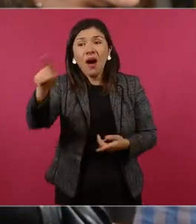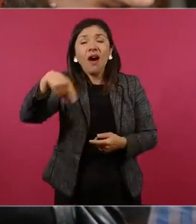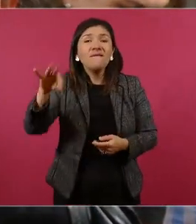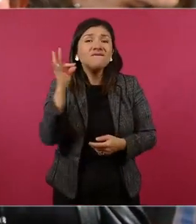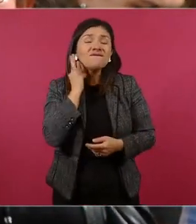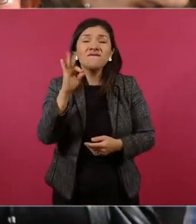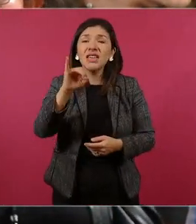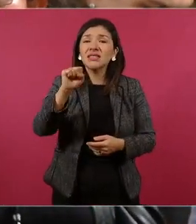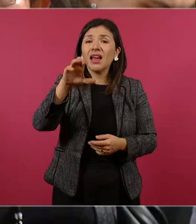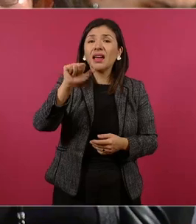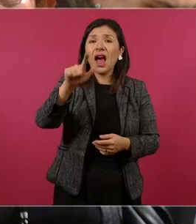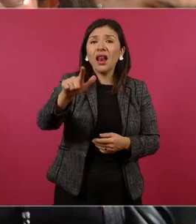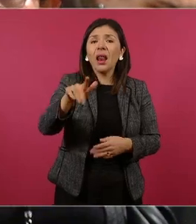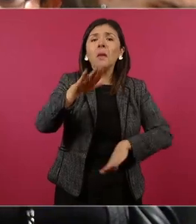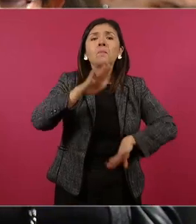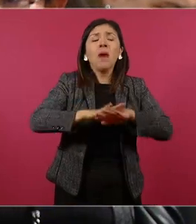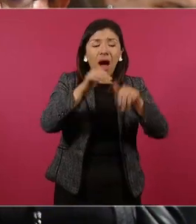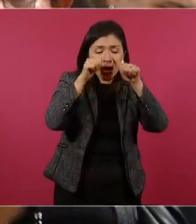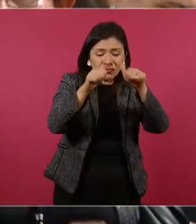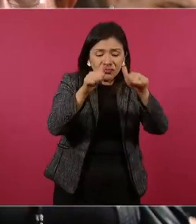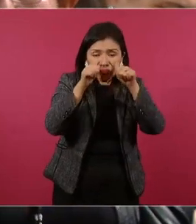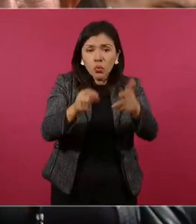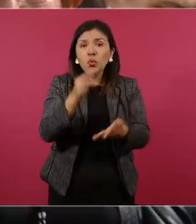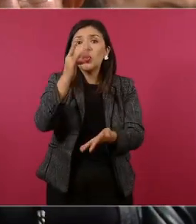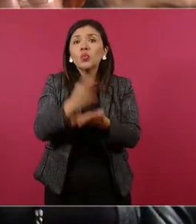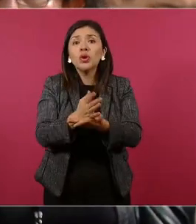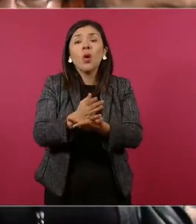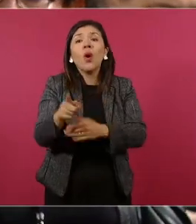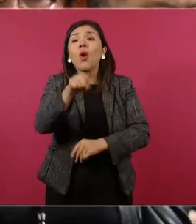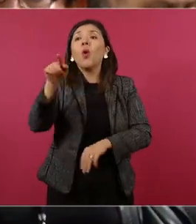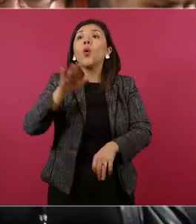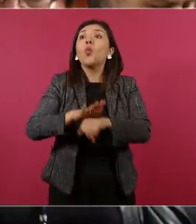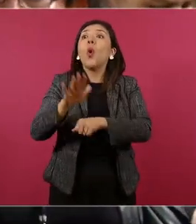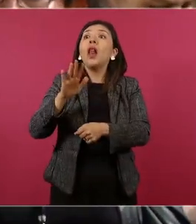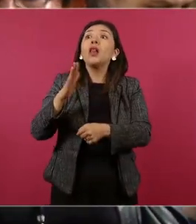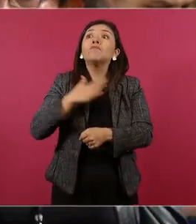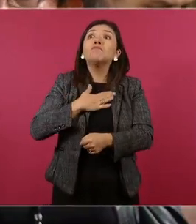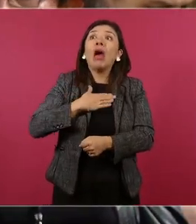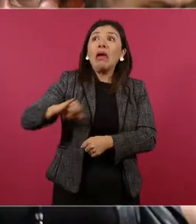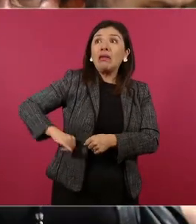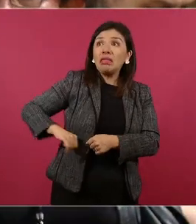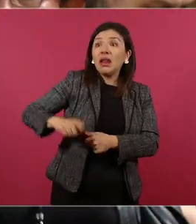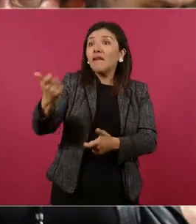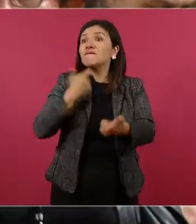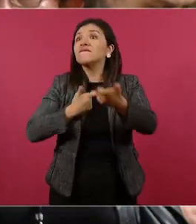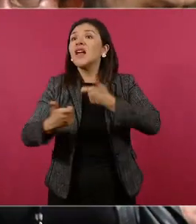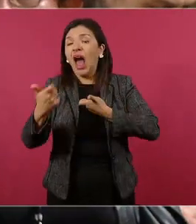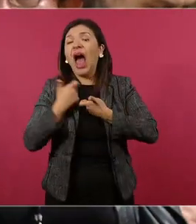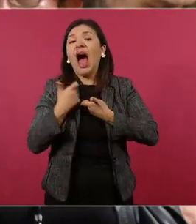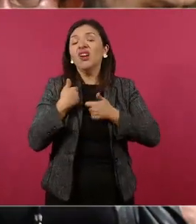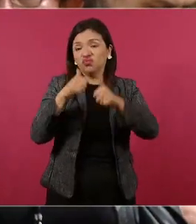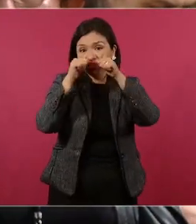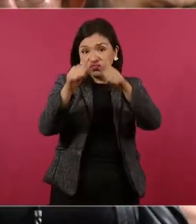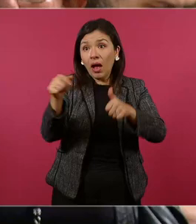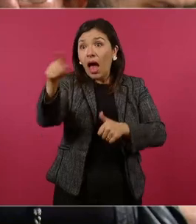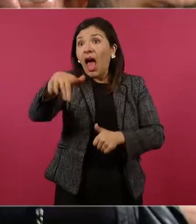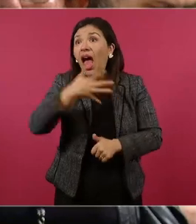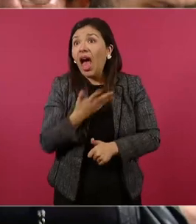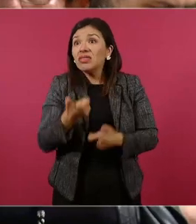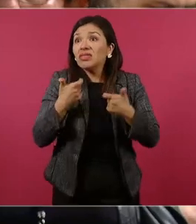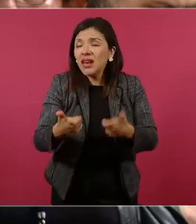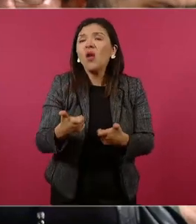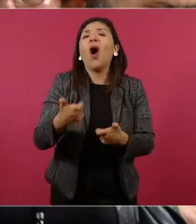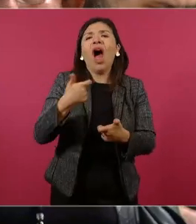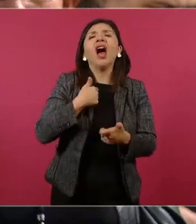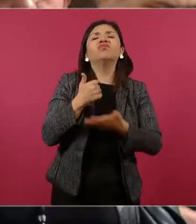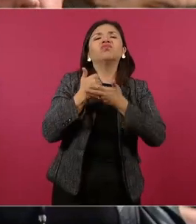fiscalías atienden solo a intereses particulares o de dinero el que tiene influencias y el que tiene dinero es el